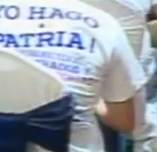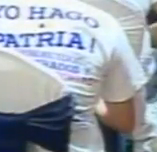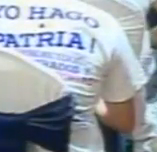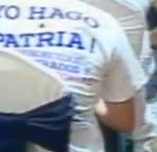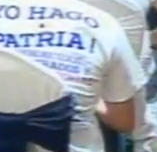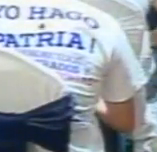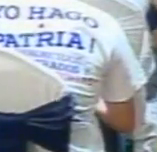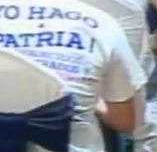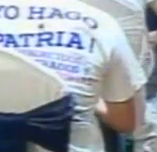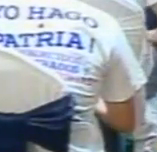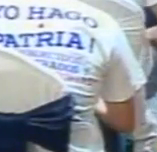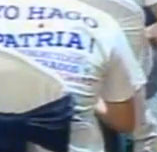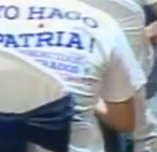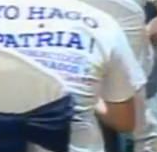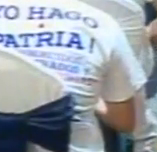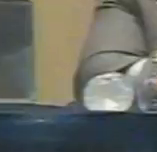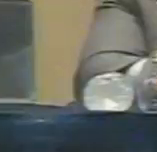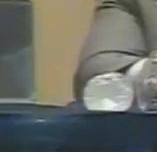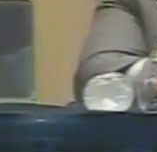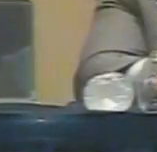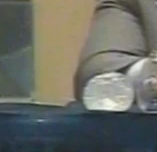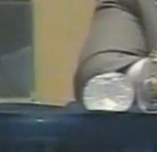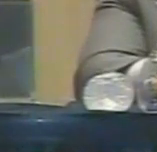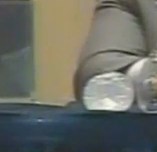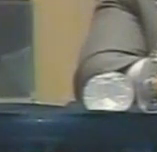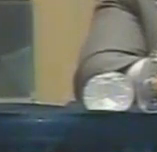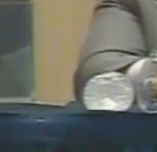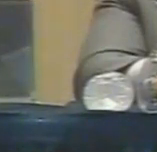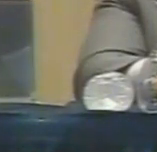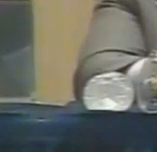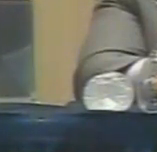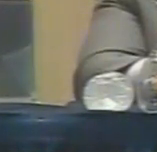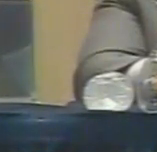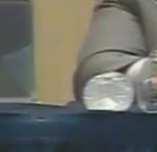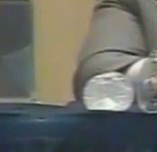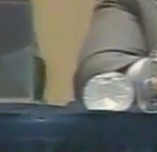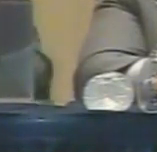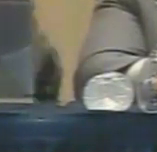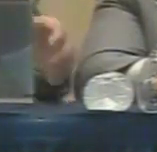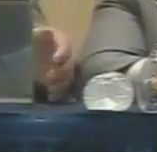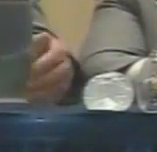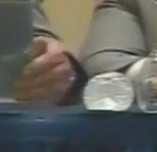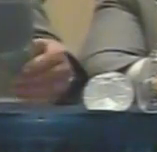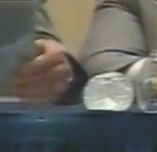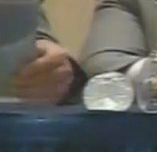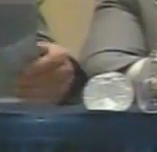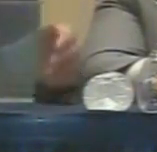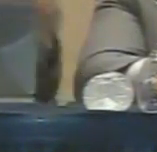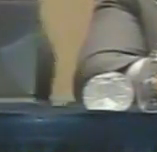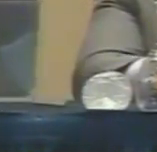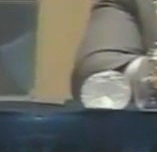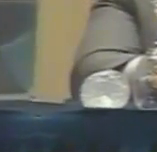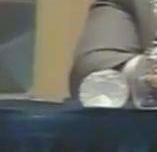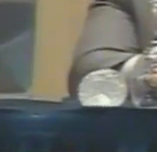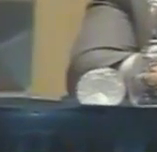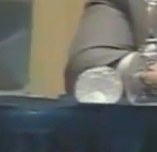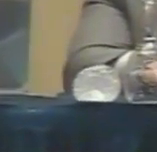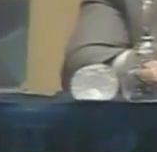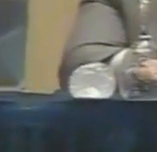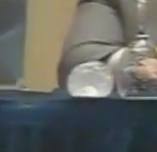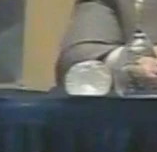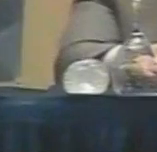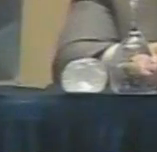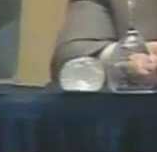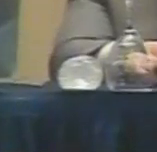definición de la ruta que ha sido aprobada por la Comisión de Desarrollo del Canal esta tarde. Me complace en presentar